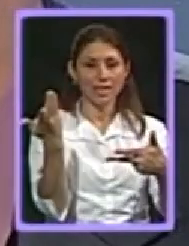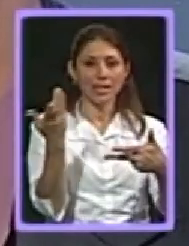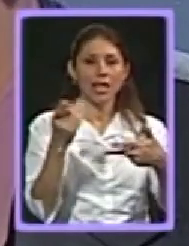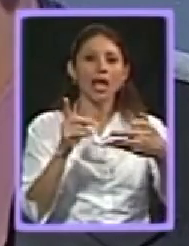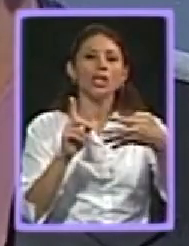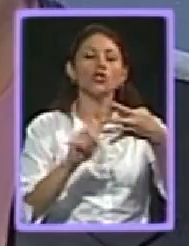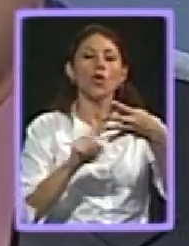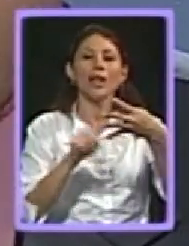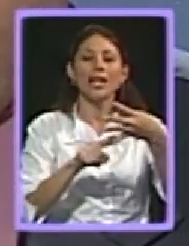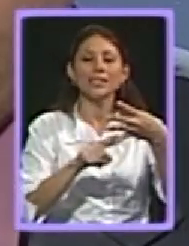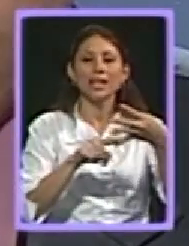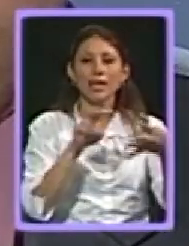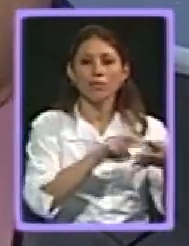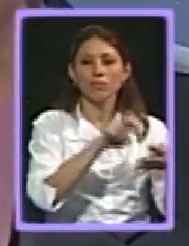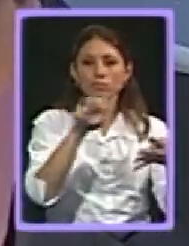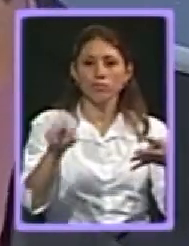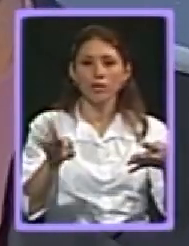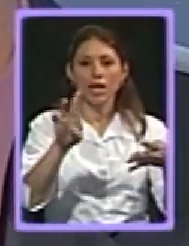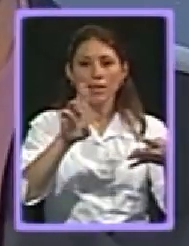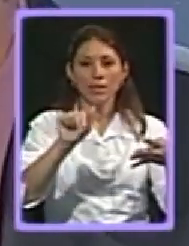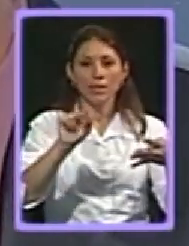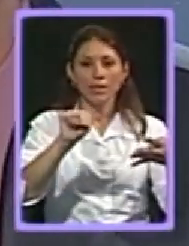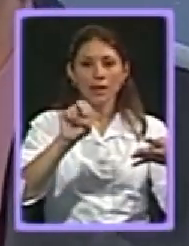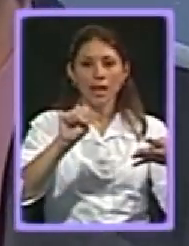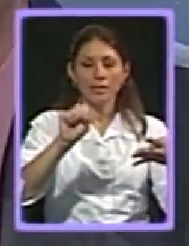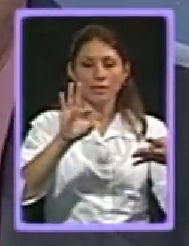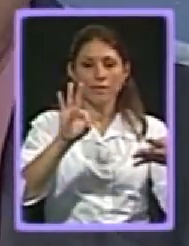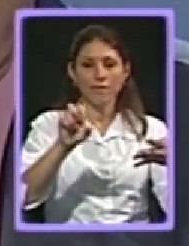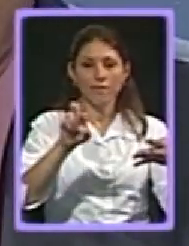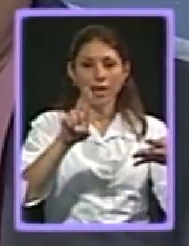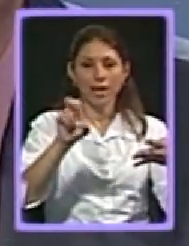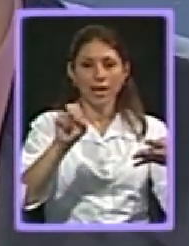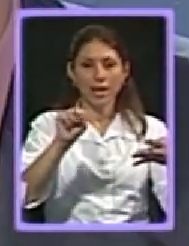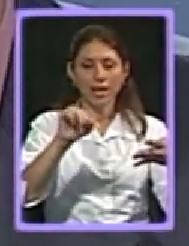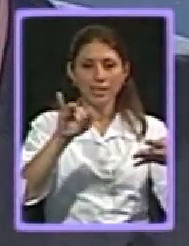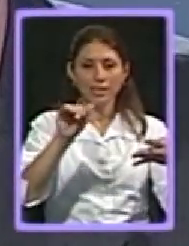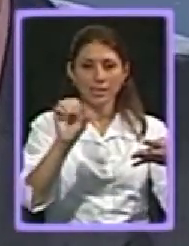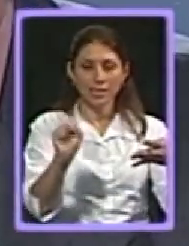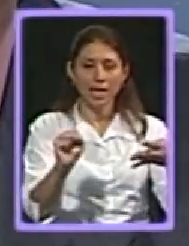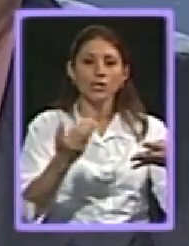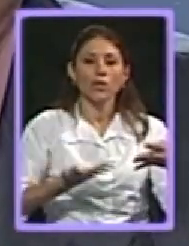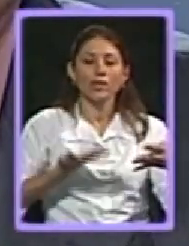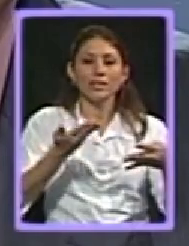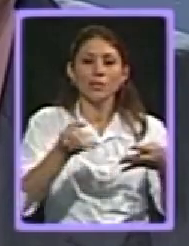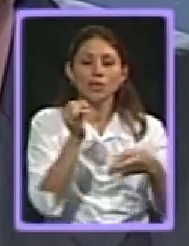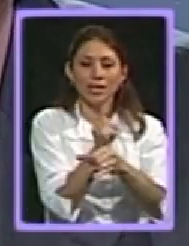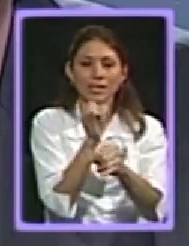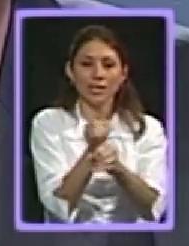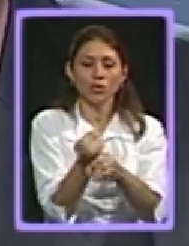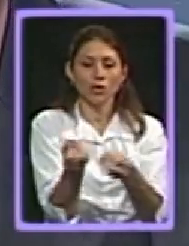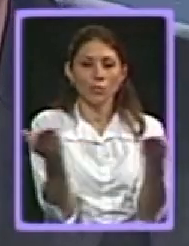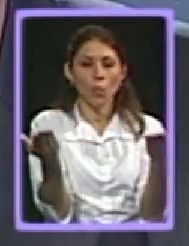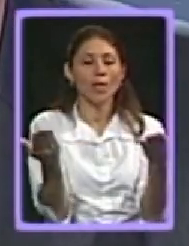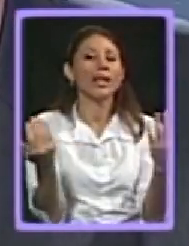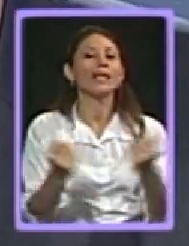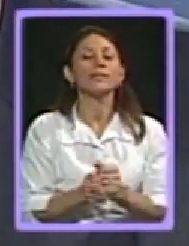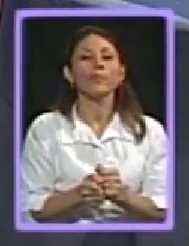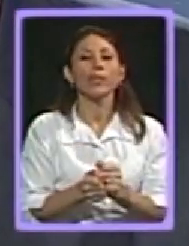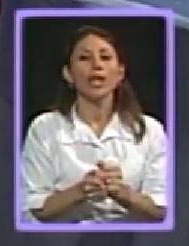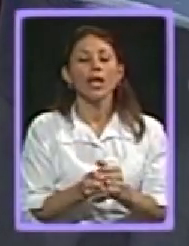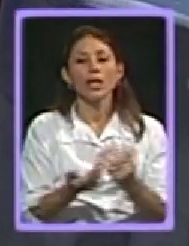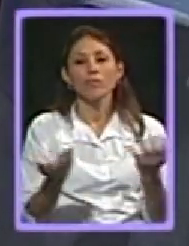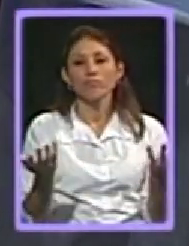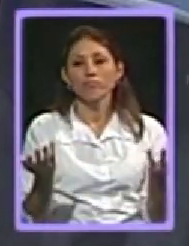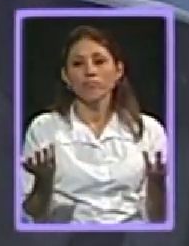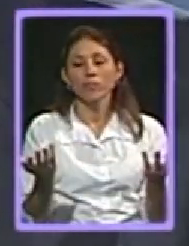las transferencias que les hacemos a las instituciones públicas, a fundaciones y a otras entidades de acuerdo con la ley. Y en este sentido,